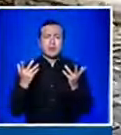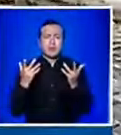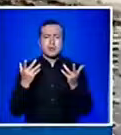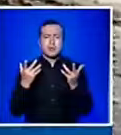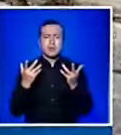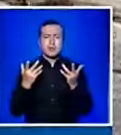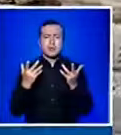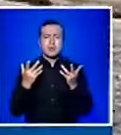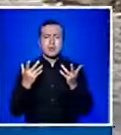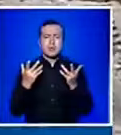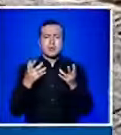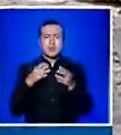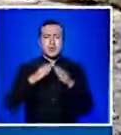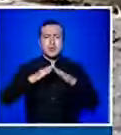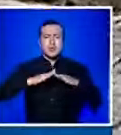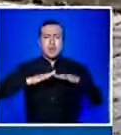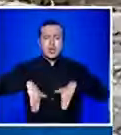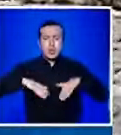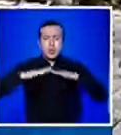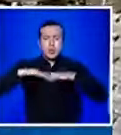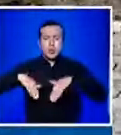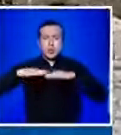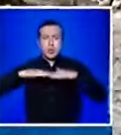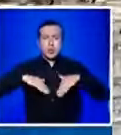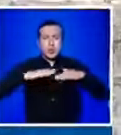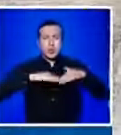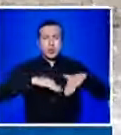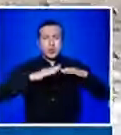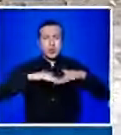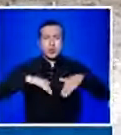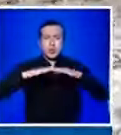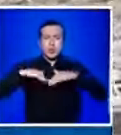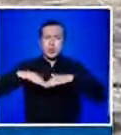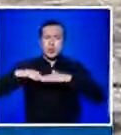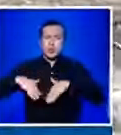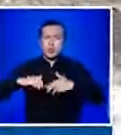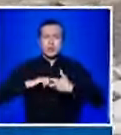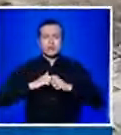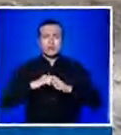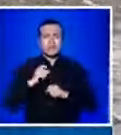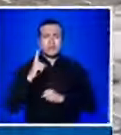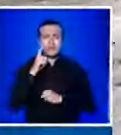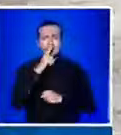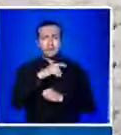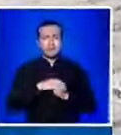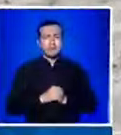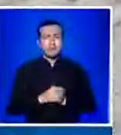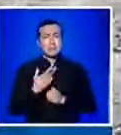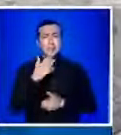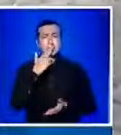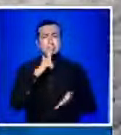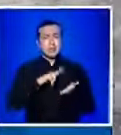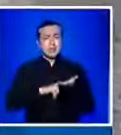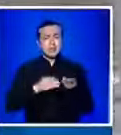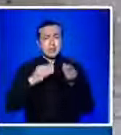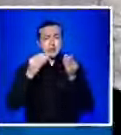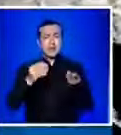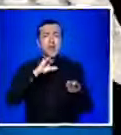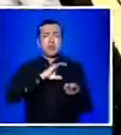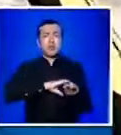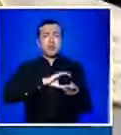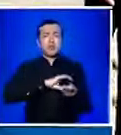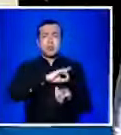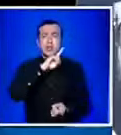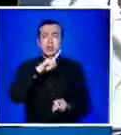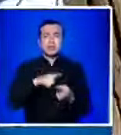Los bloques están hundiendo, y aquí en este sector. Ya tenemos esto, ya se mandó un oficio al municipio, pero